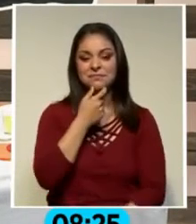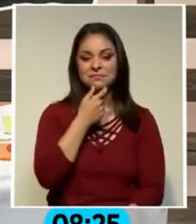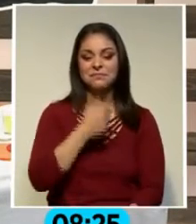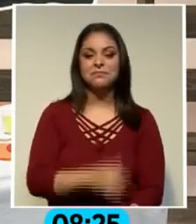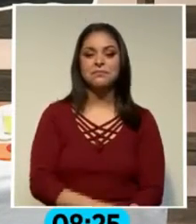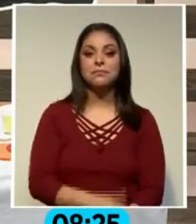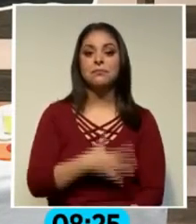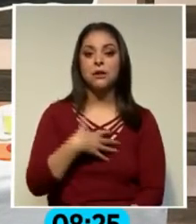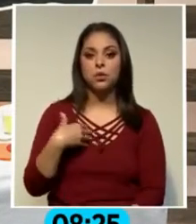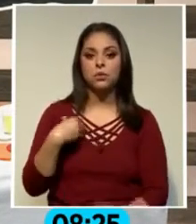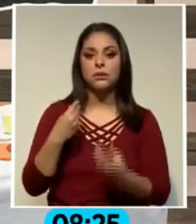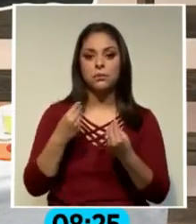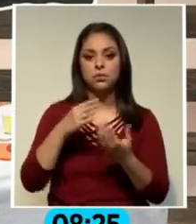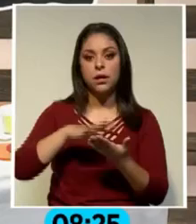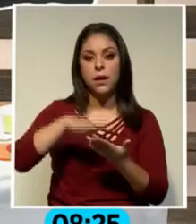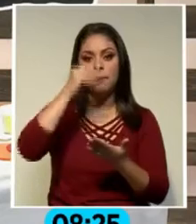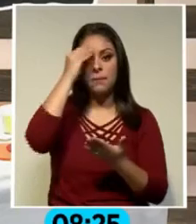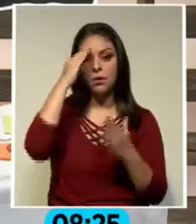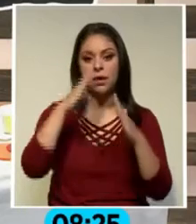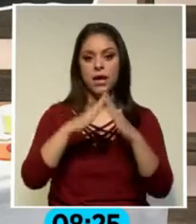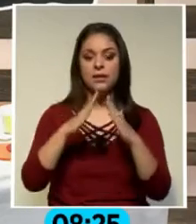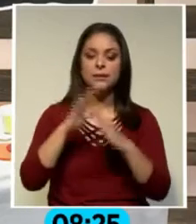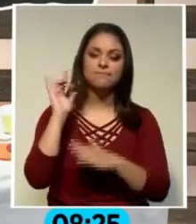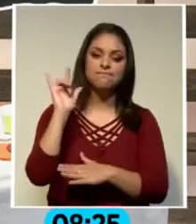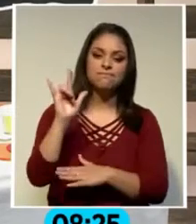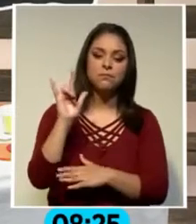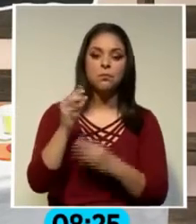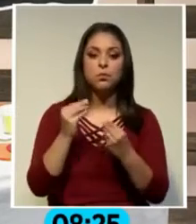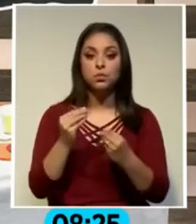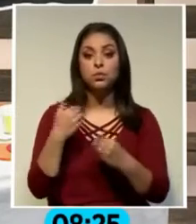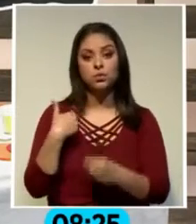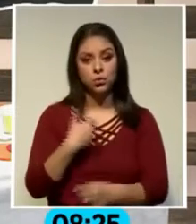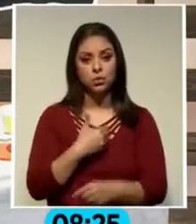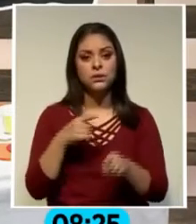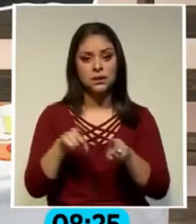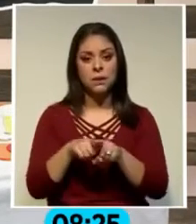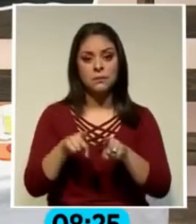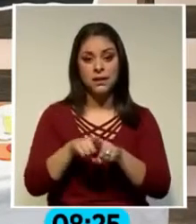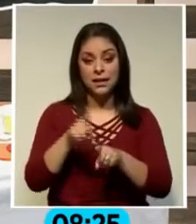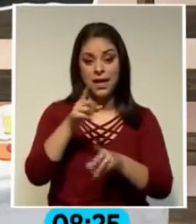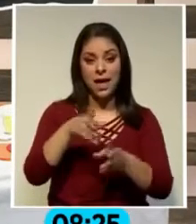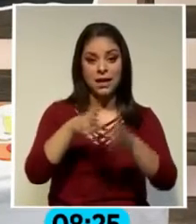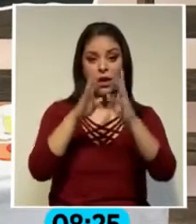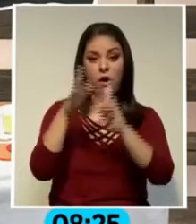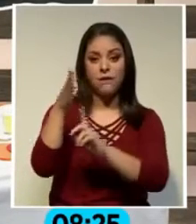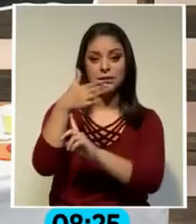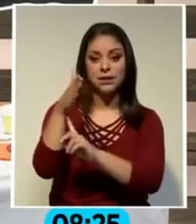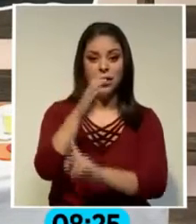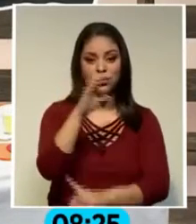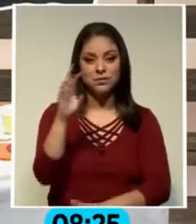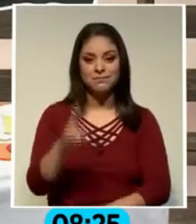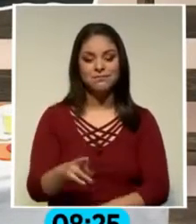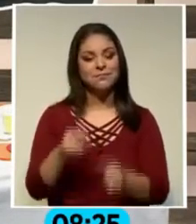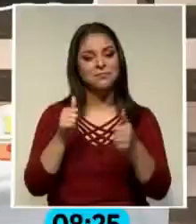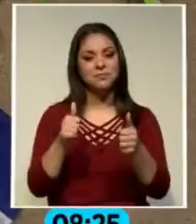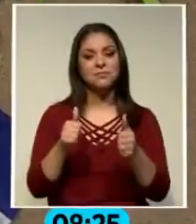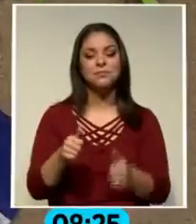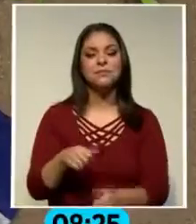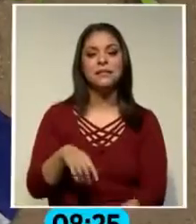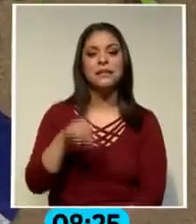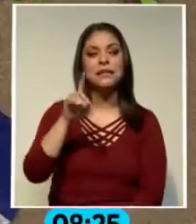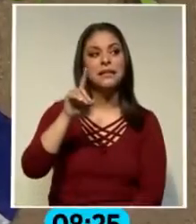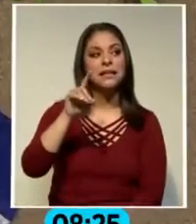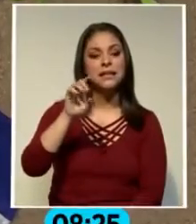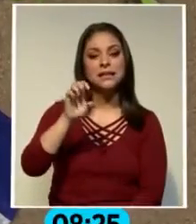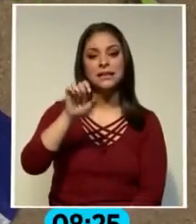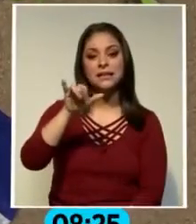mucho, aprendo en casa, las quiero mucho. Y nosotros también, y Jairito nos puso una bandera de Costa Rica. Excelente, muy bien, Jairito. Jairito. Deyer vestió ayer en el Día de